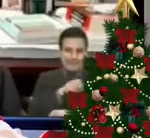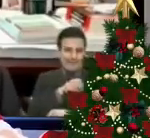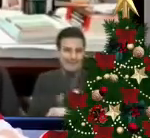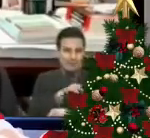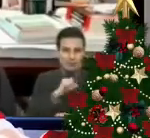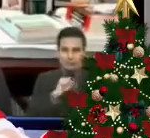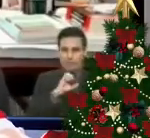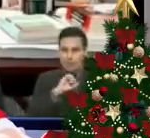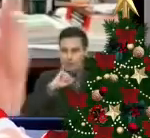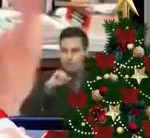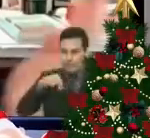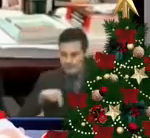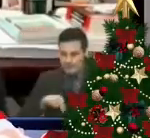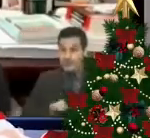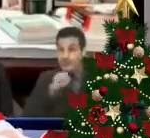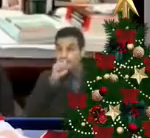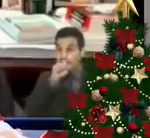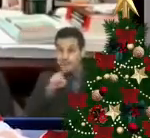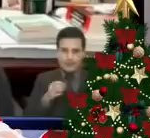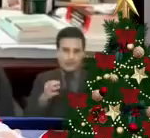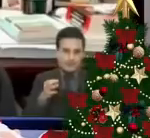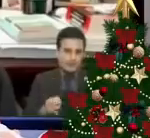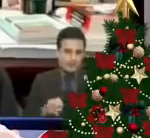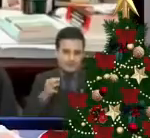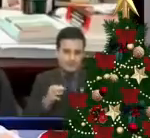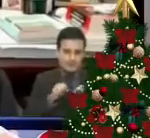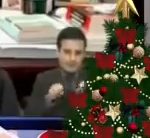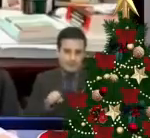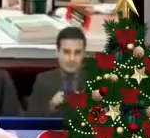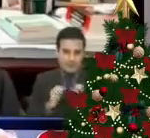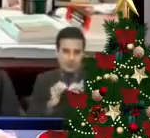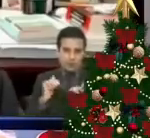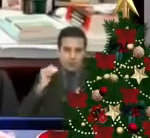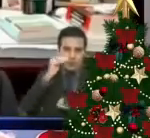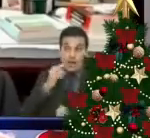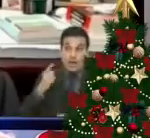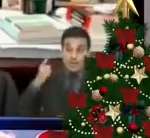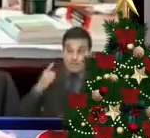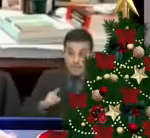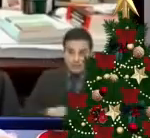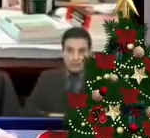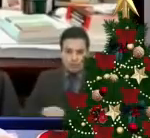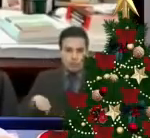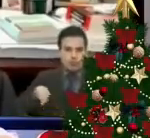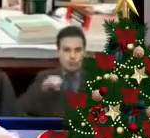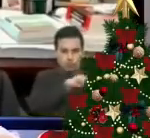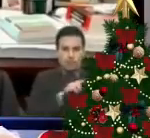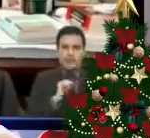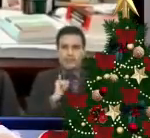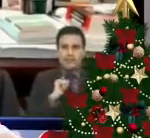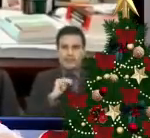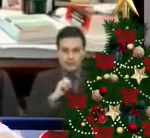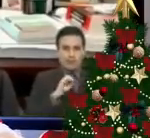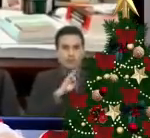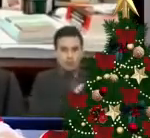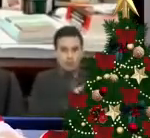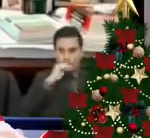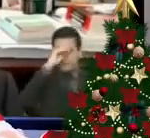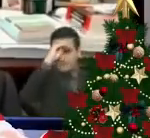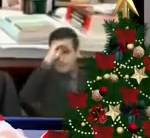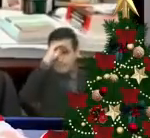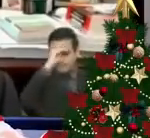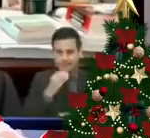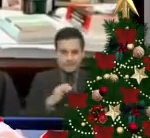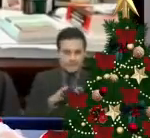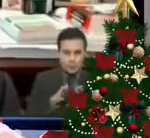expositores para que vayan a presentar y hablar sobre temas de la democracia, eso entonces ya no se tiene que hacer. Eso es